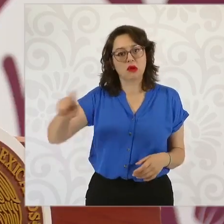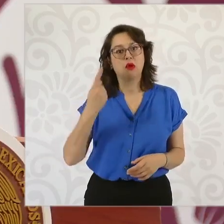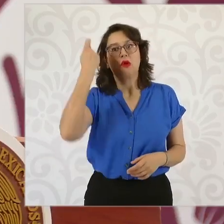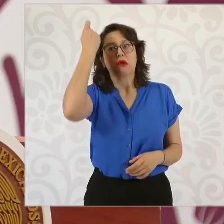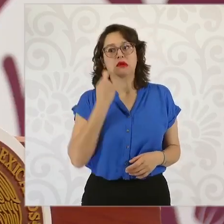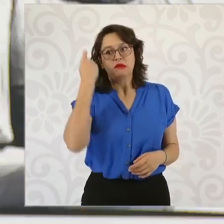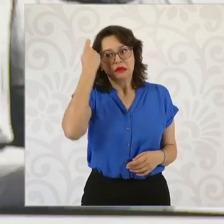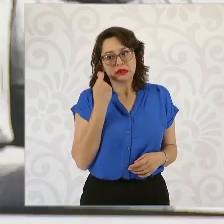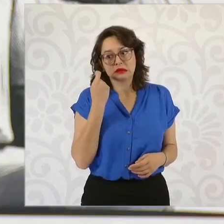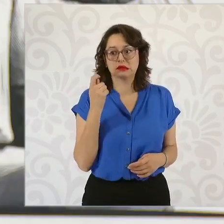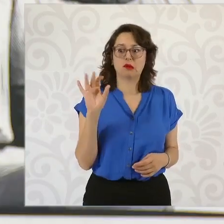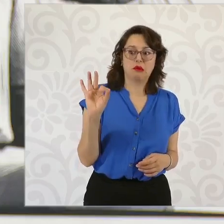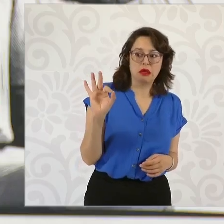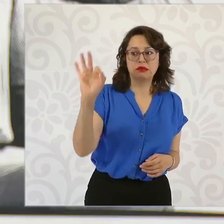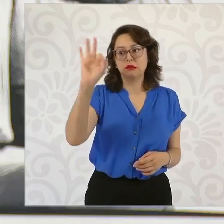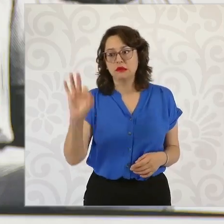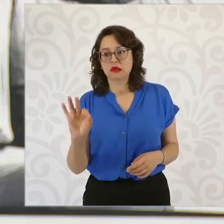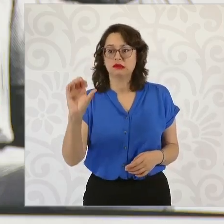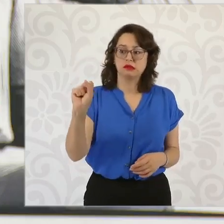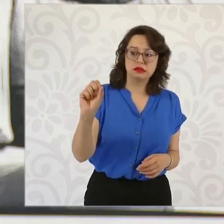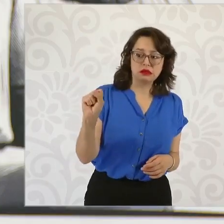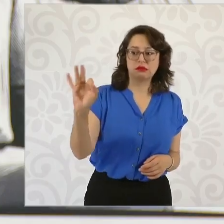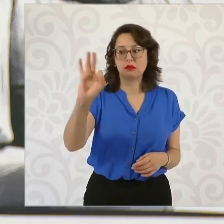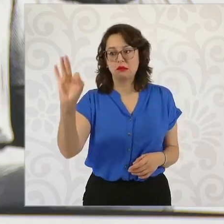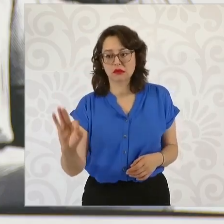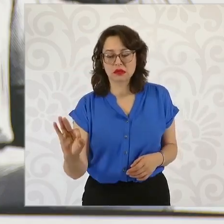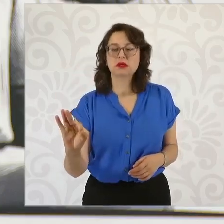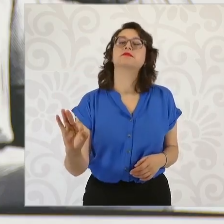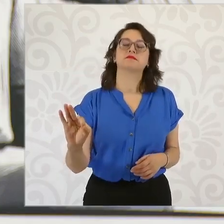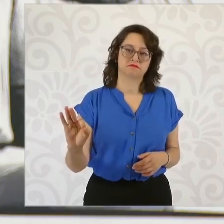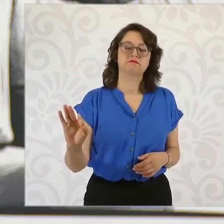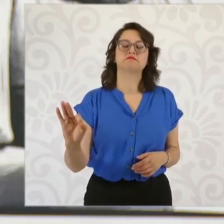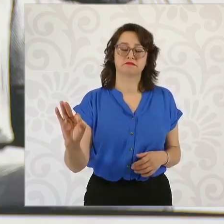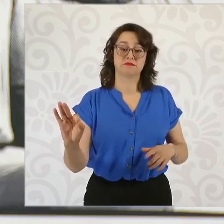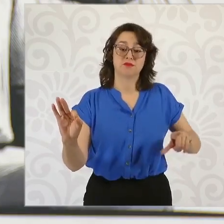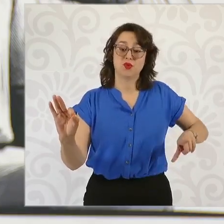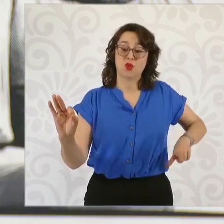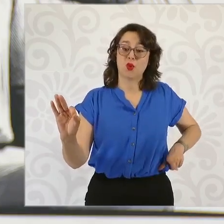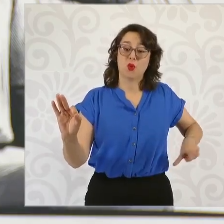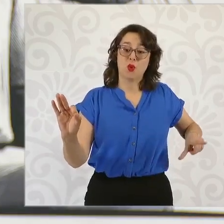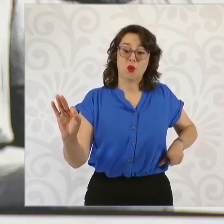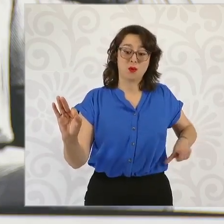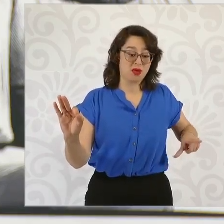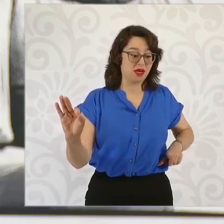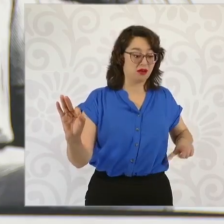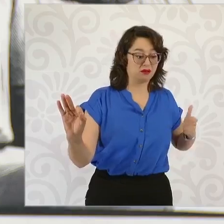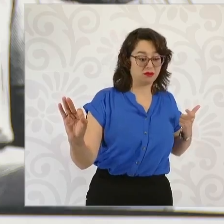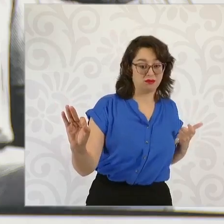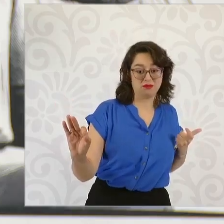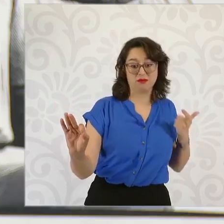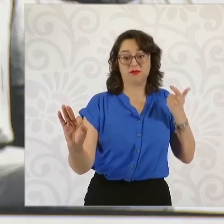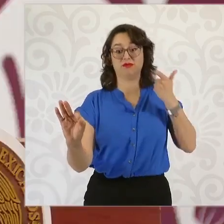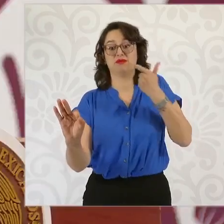Para todos los maestros y maestras y para todos los que son parte del Instituto Mexicano del Seguro Social